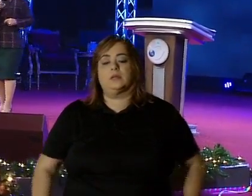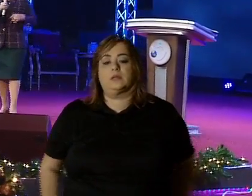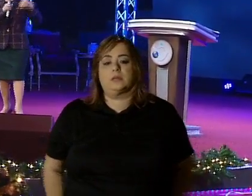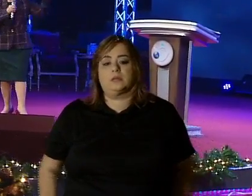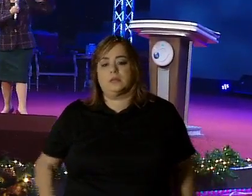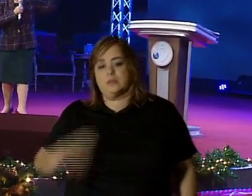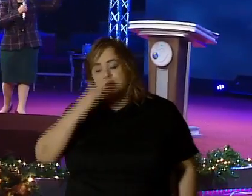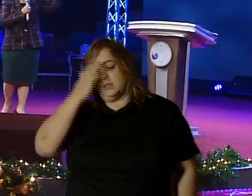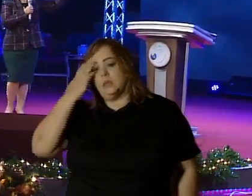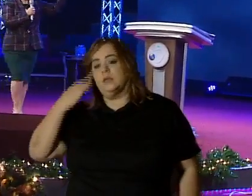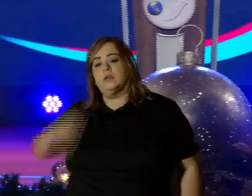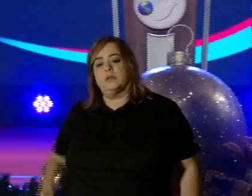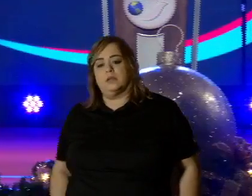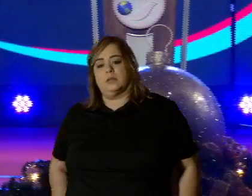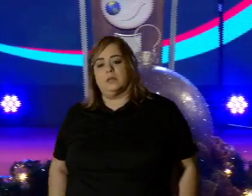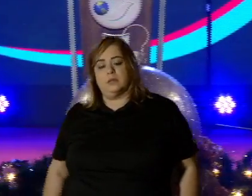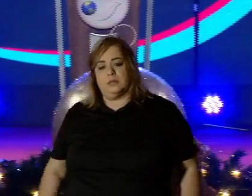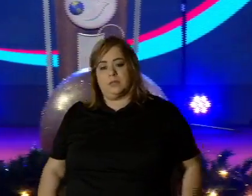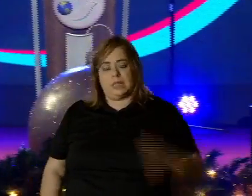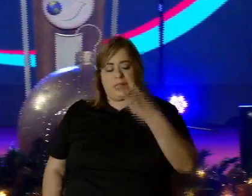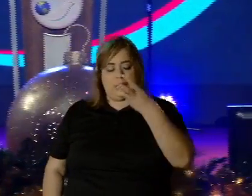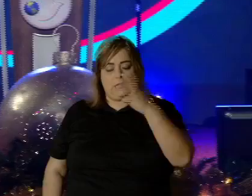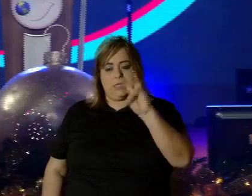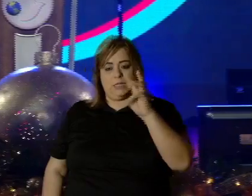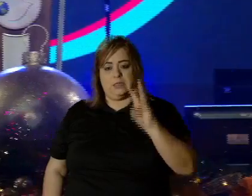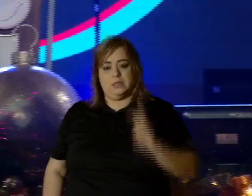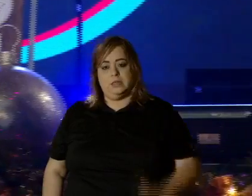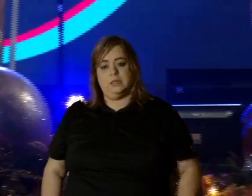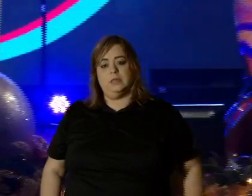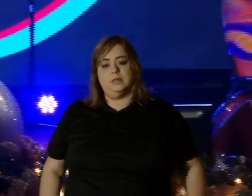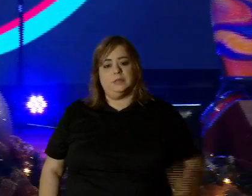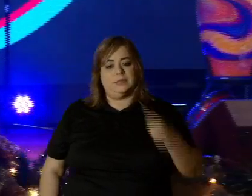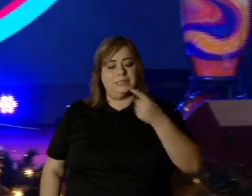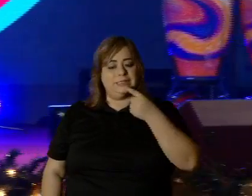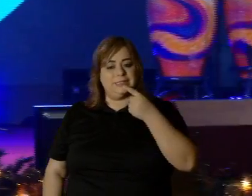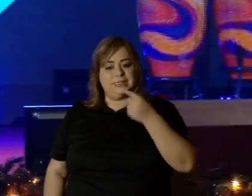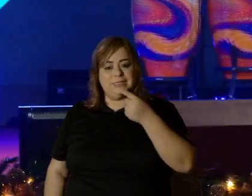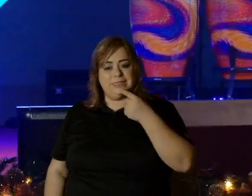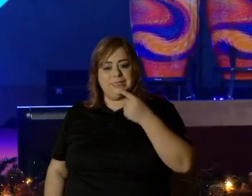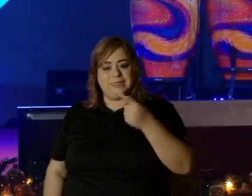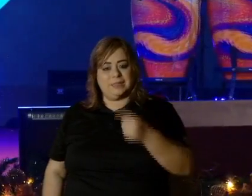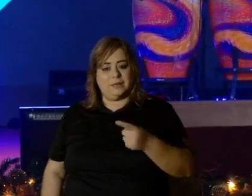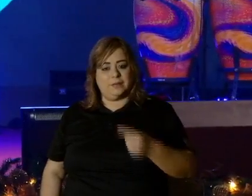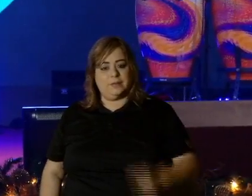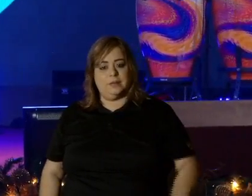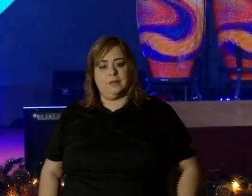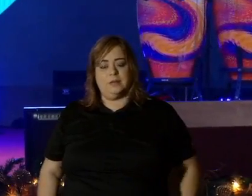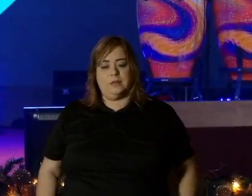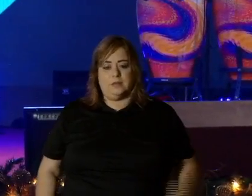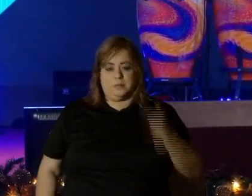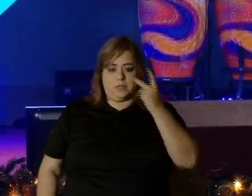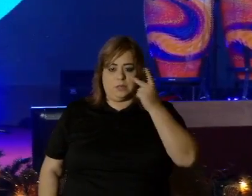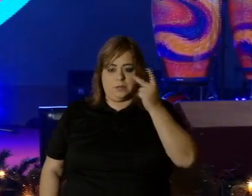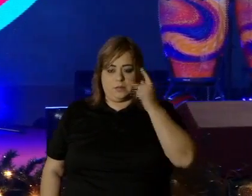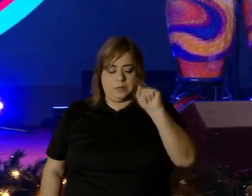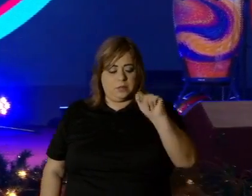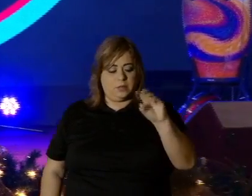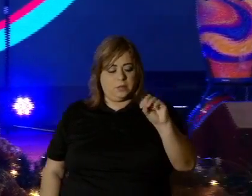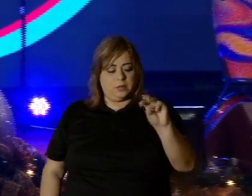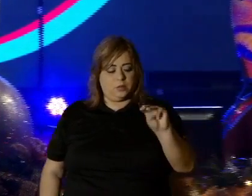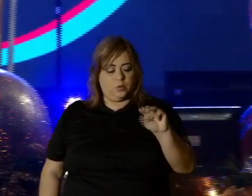Sigue, verso 16, dijo entonces Tomás Dídimo, que tenía Esa siempre tenía como una comparsa